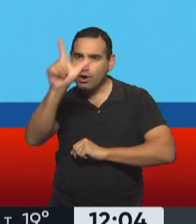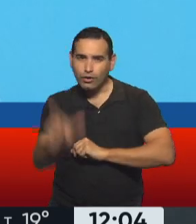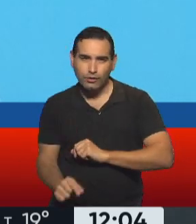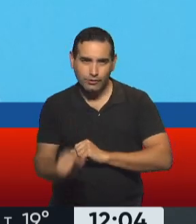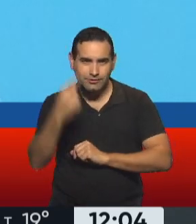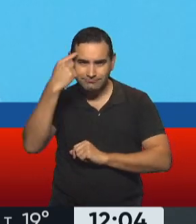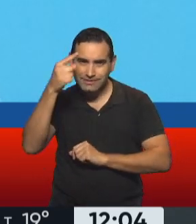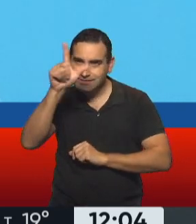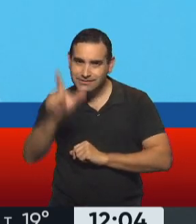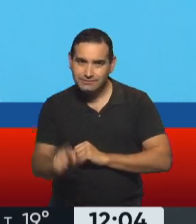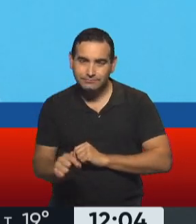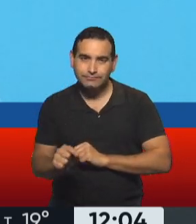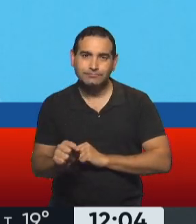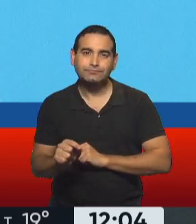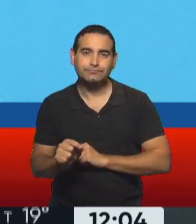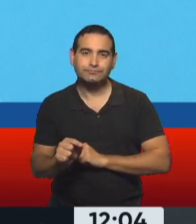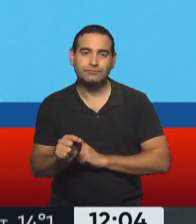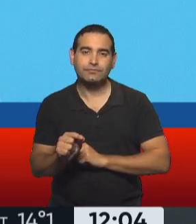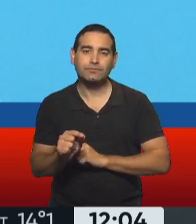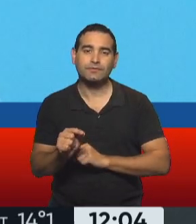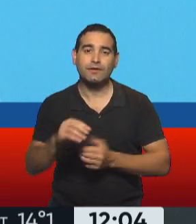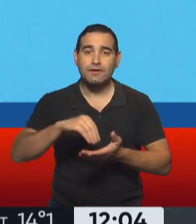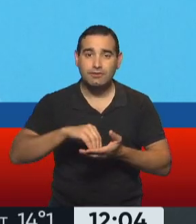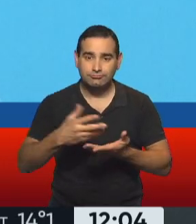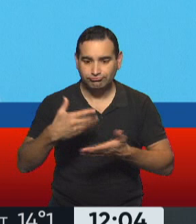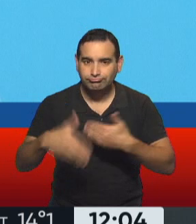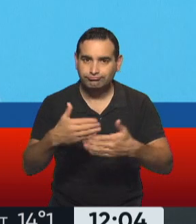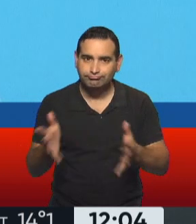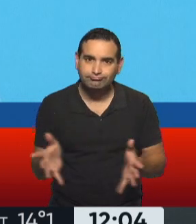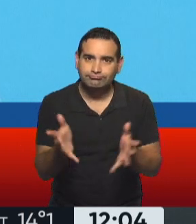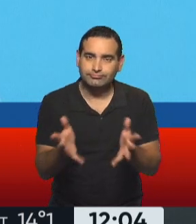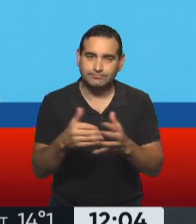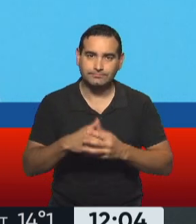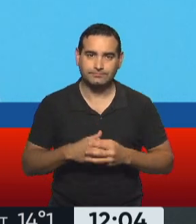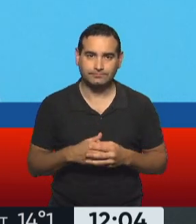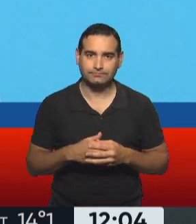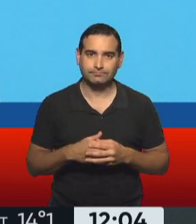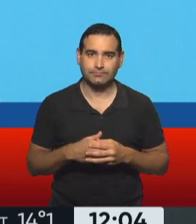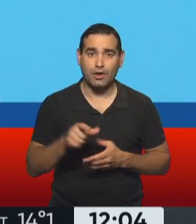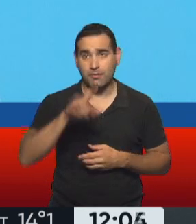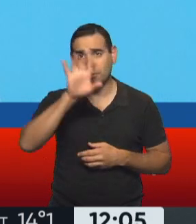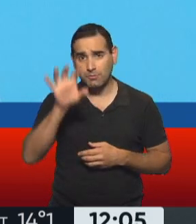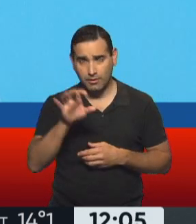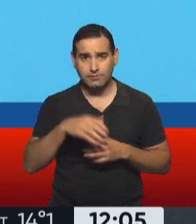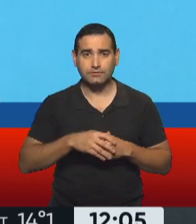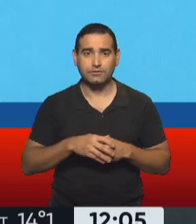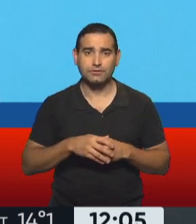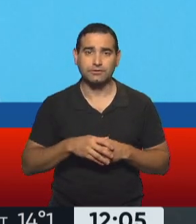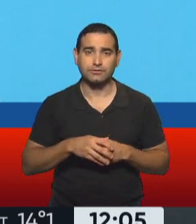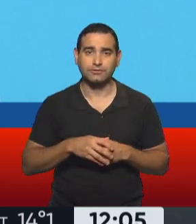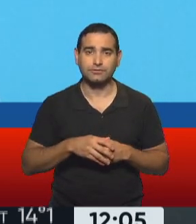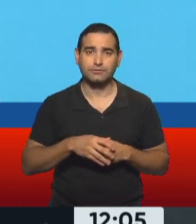nacional y generar esas posibilidades de desarrollo en el interior, a veces en el interior del interior.